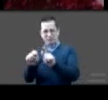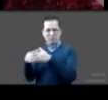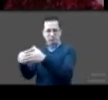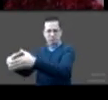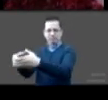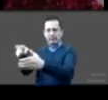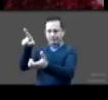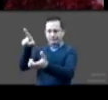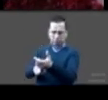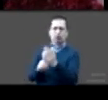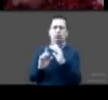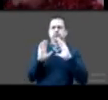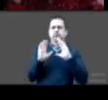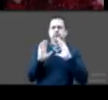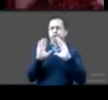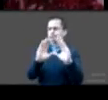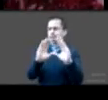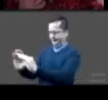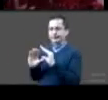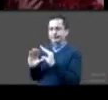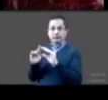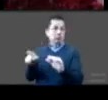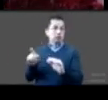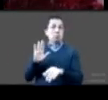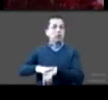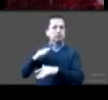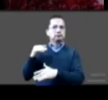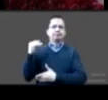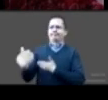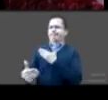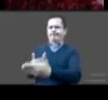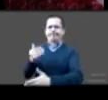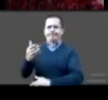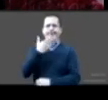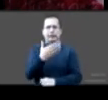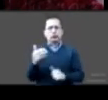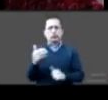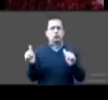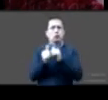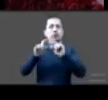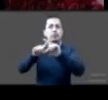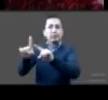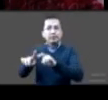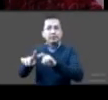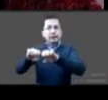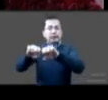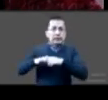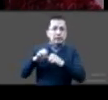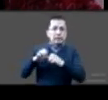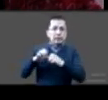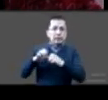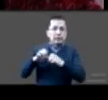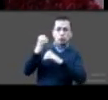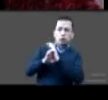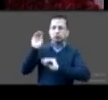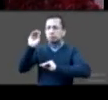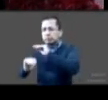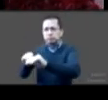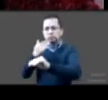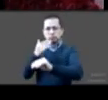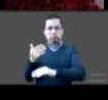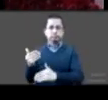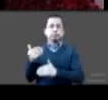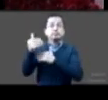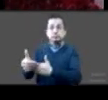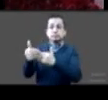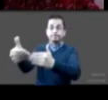gran adelanto y un gran equipamiento en este tema. Como les decía, estamos adquiriendo todo